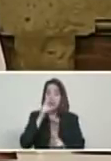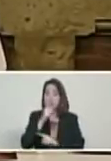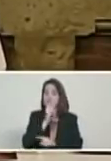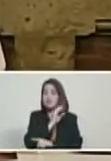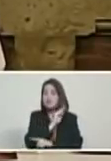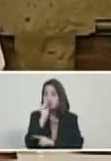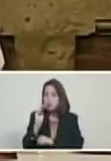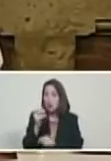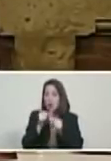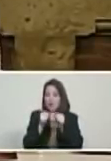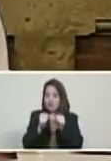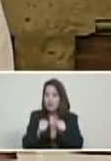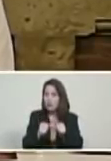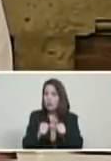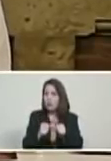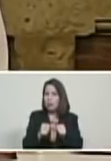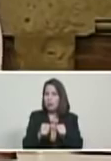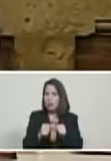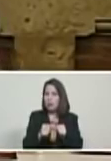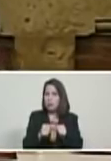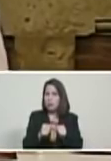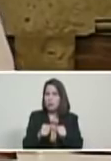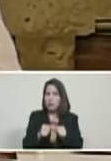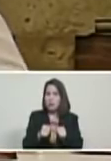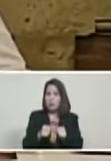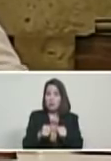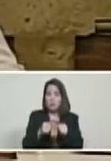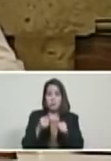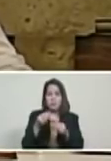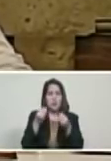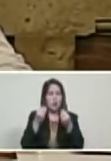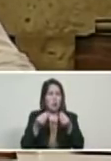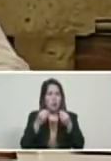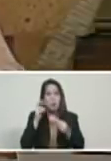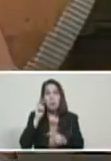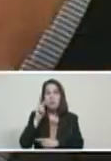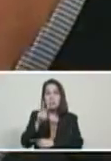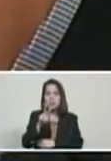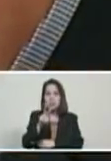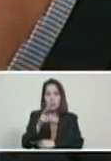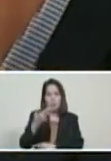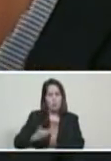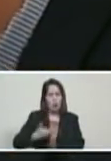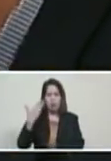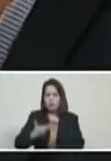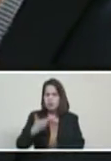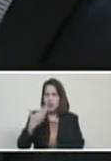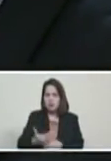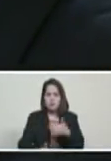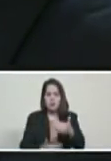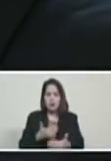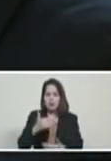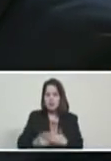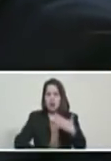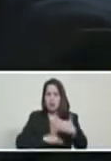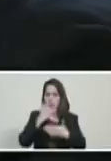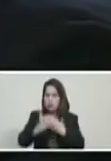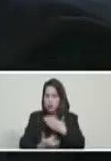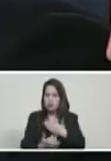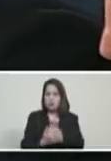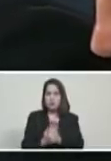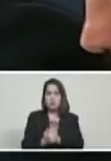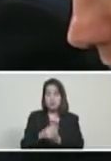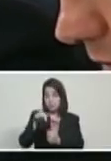ecosustentable. Es vital mantener esa visión y avanzar. Hoy